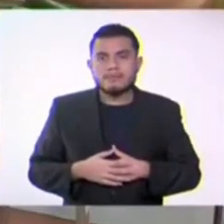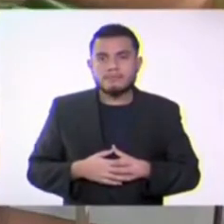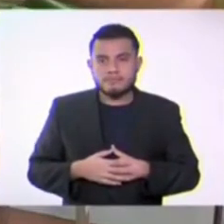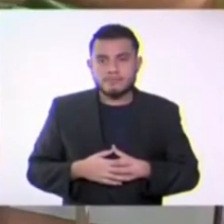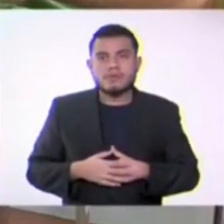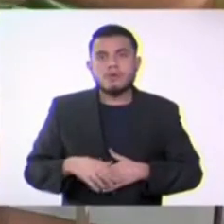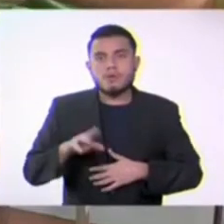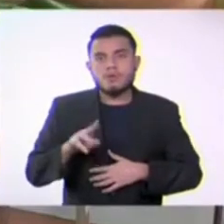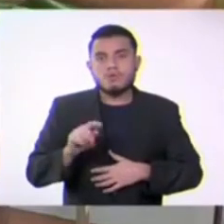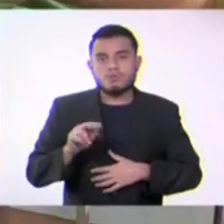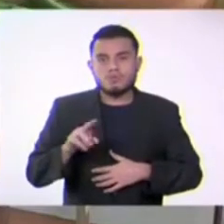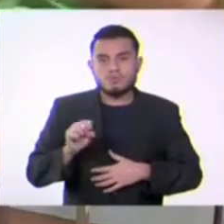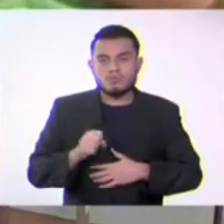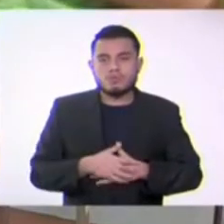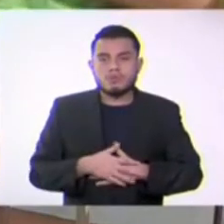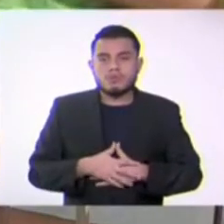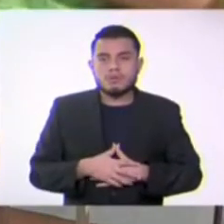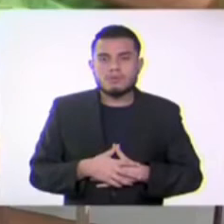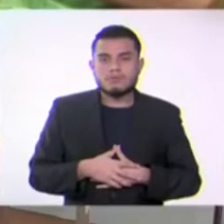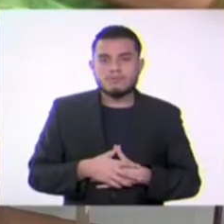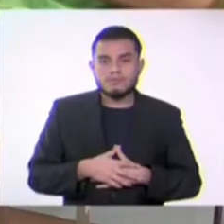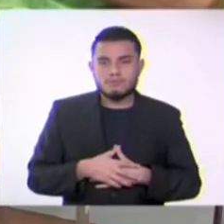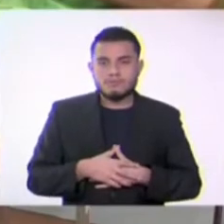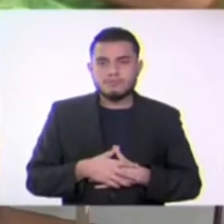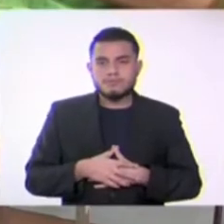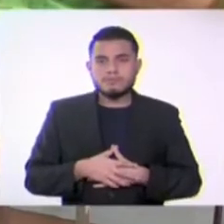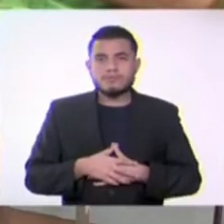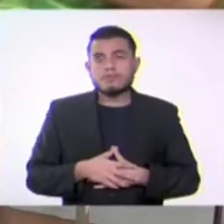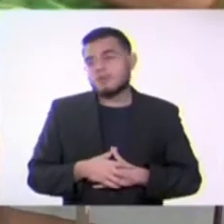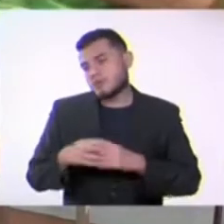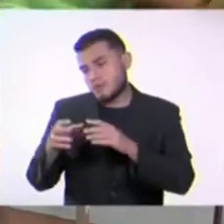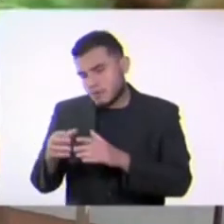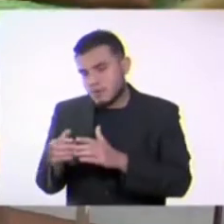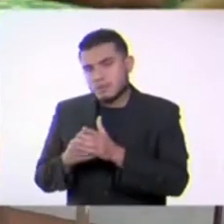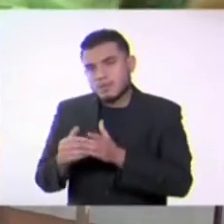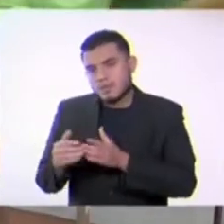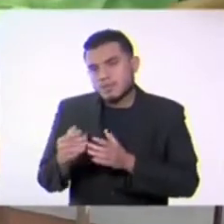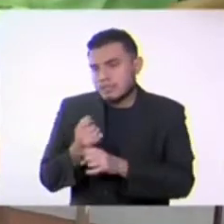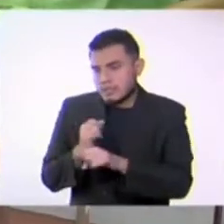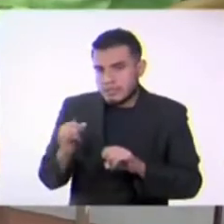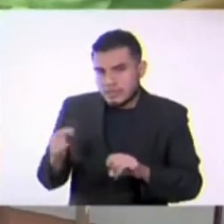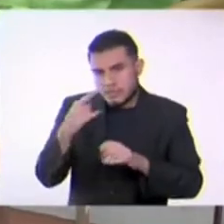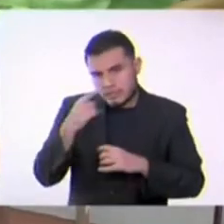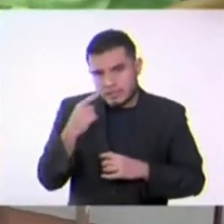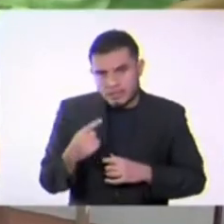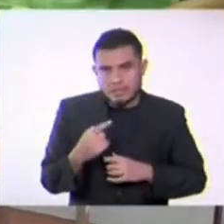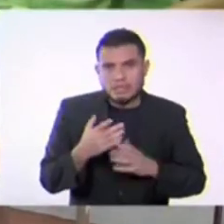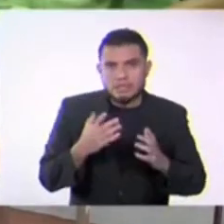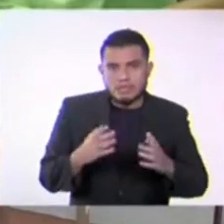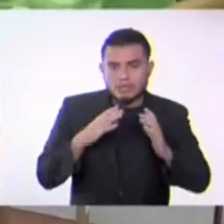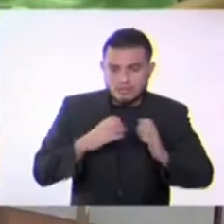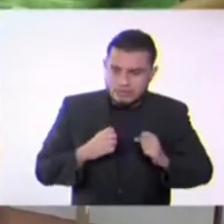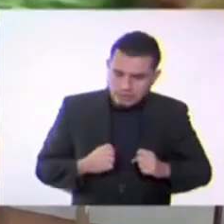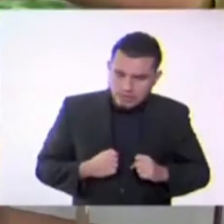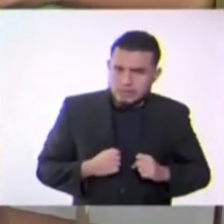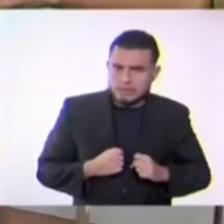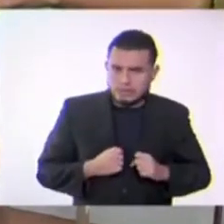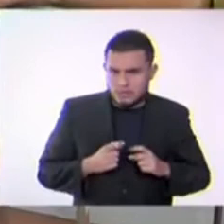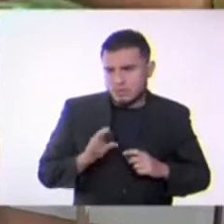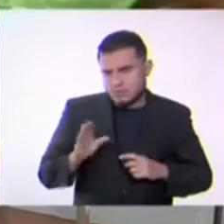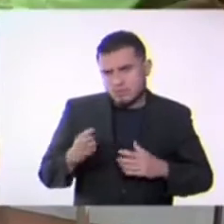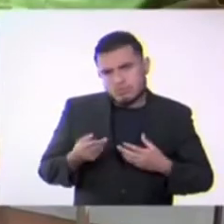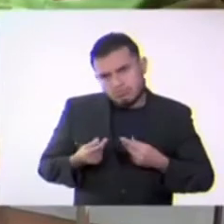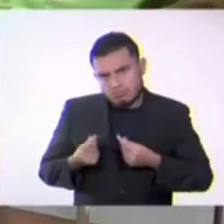Hutus. Y cuando los Tutsis comienzan a buscar la independencia, entonces las potencias coloniales invierten sus